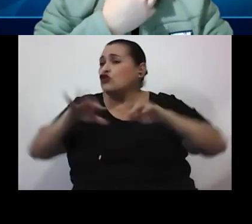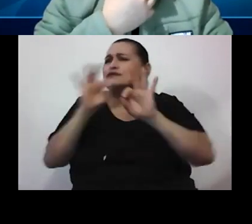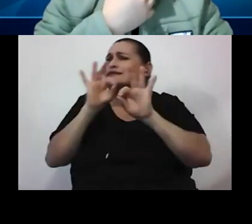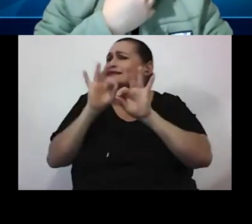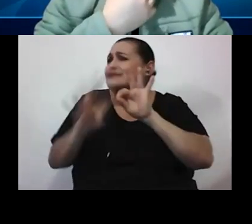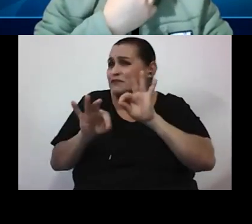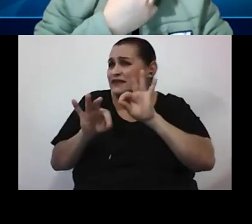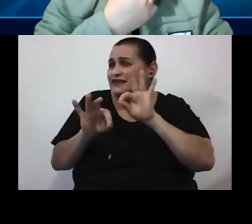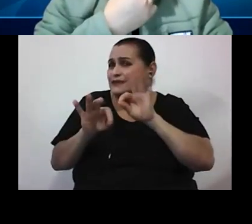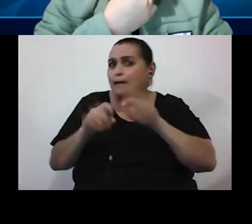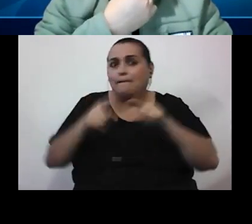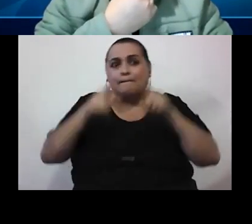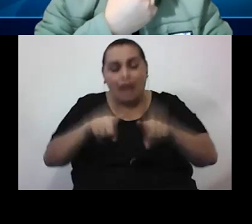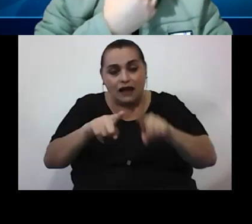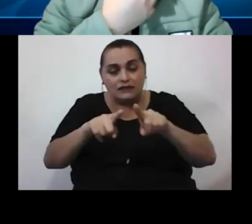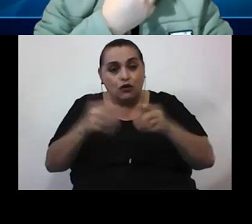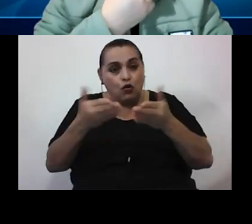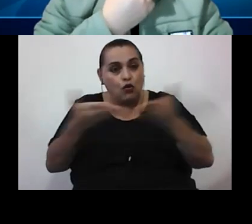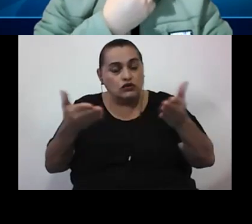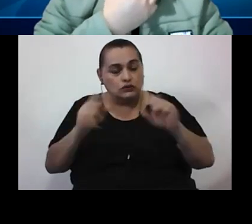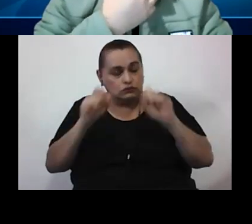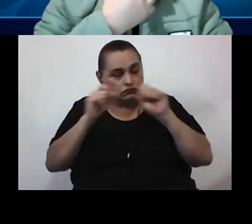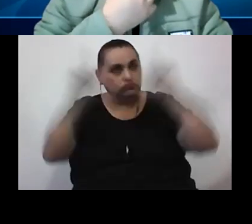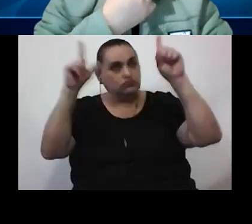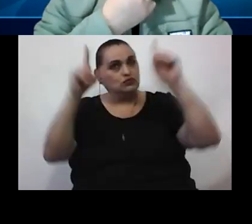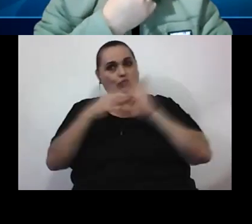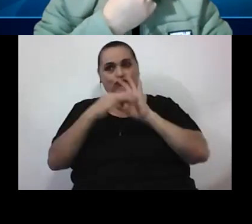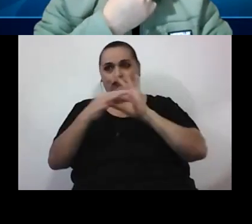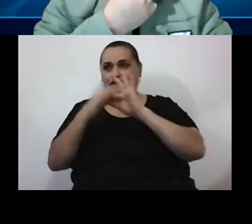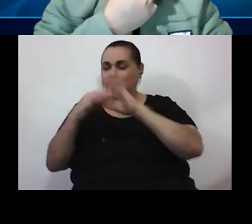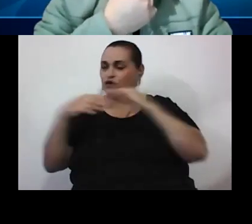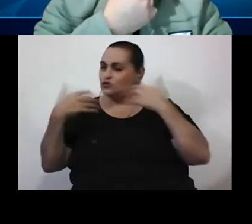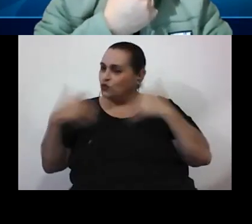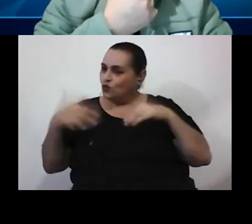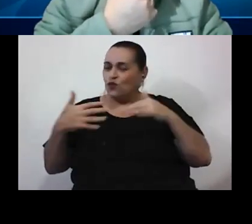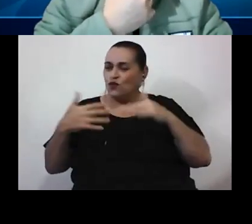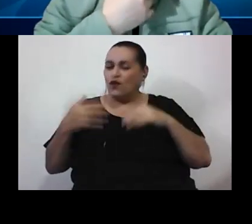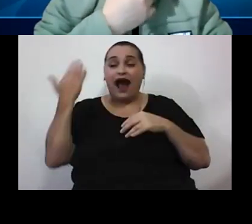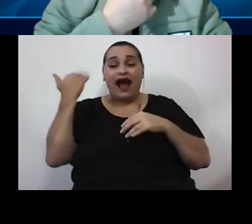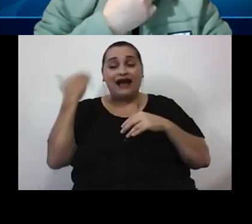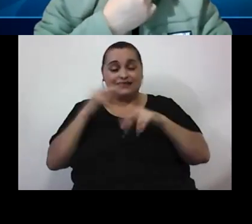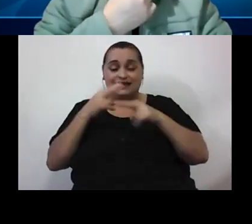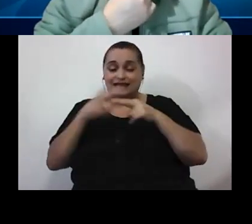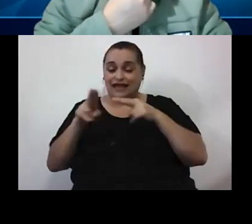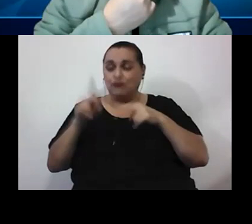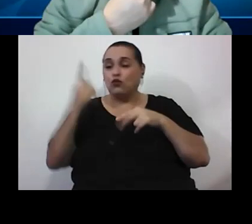pasan cosas tan increíbles en las relaciones. Hace poco me escribía una persona que ha tenido grandes